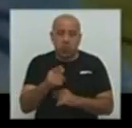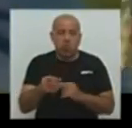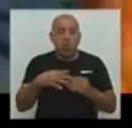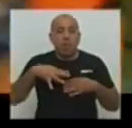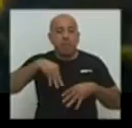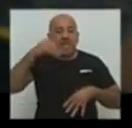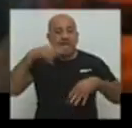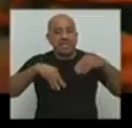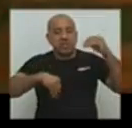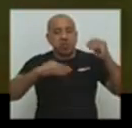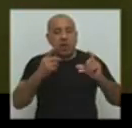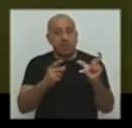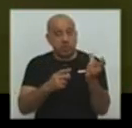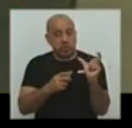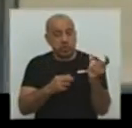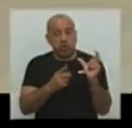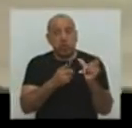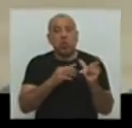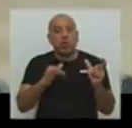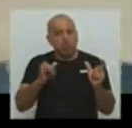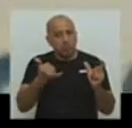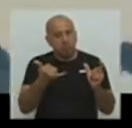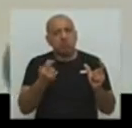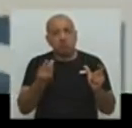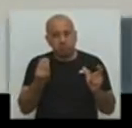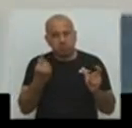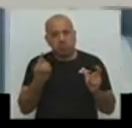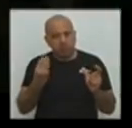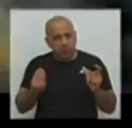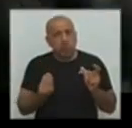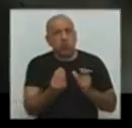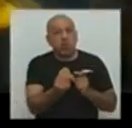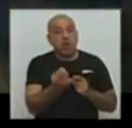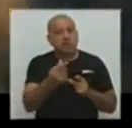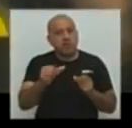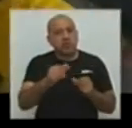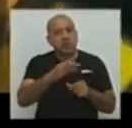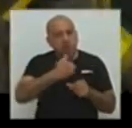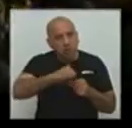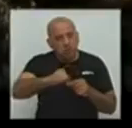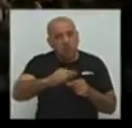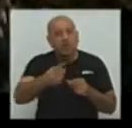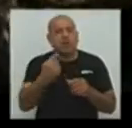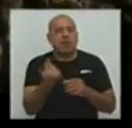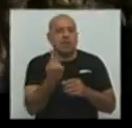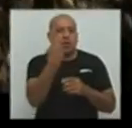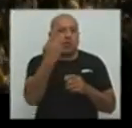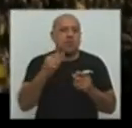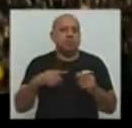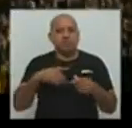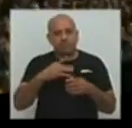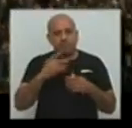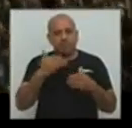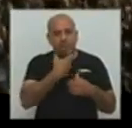joven de peñarol que no ha tenido muchas oportunidades y que le dieron la oportunidad de ser titular hizo el gol que le dio el campeonato a peñarol que